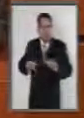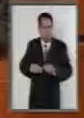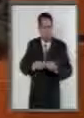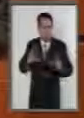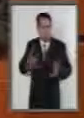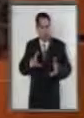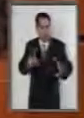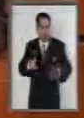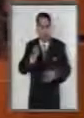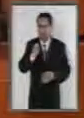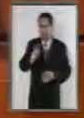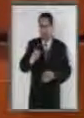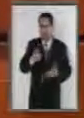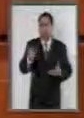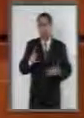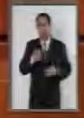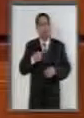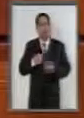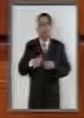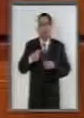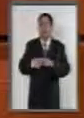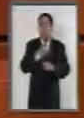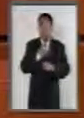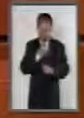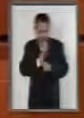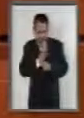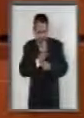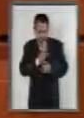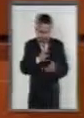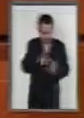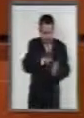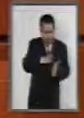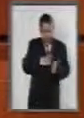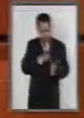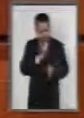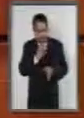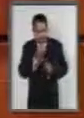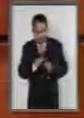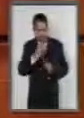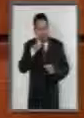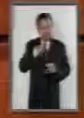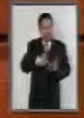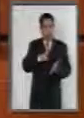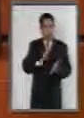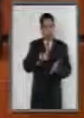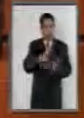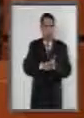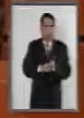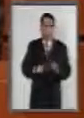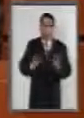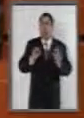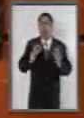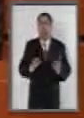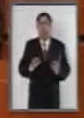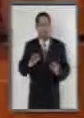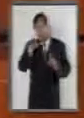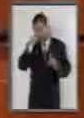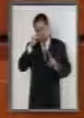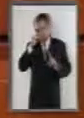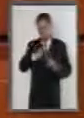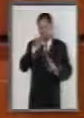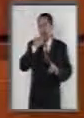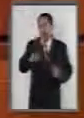realizándose, como ya se dijo, diversas modificaciones a fin de hacer de esta ley algo que sea objetivo